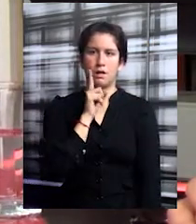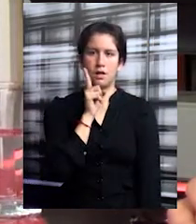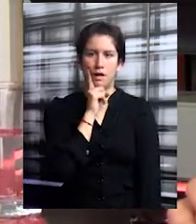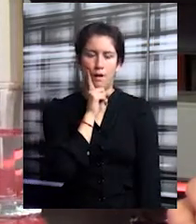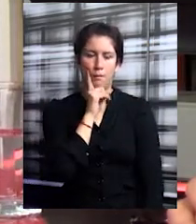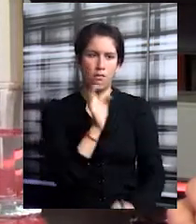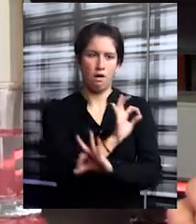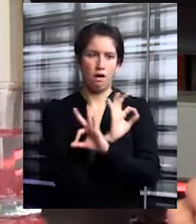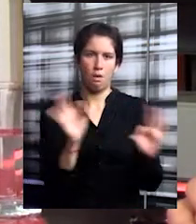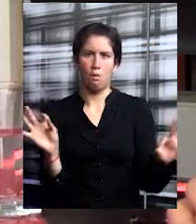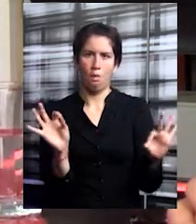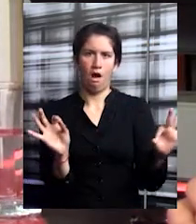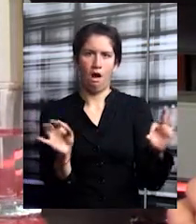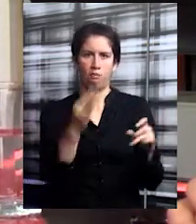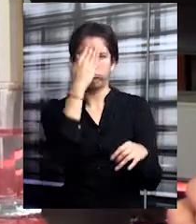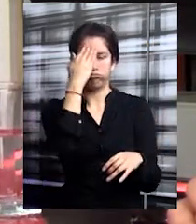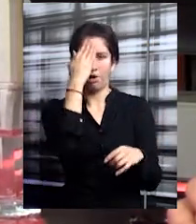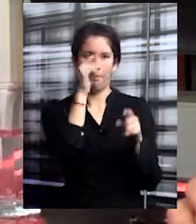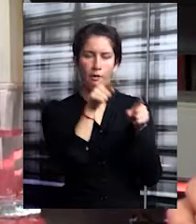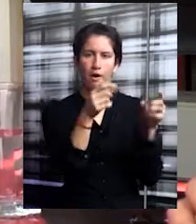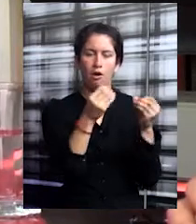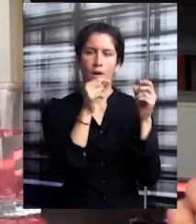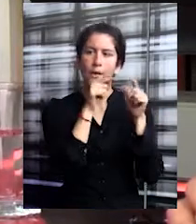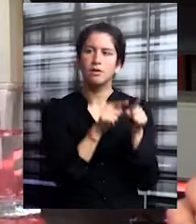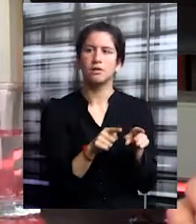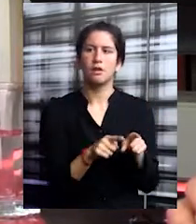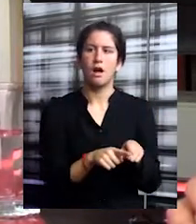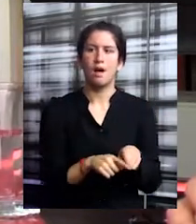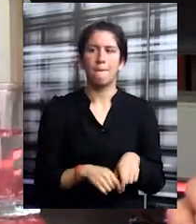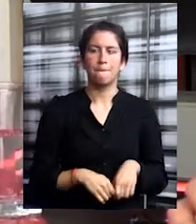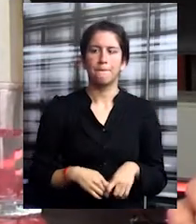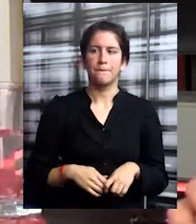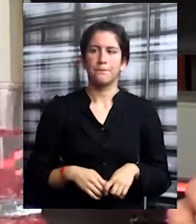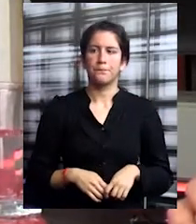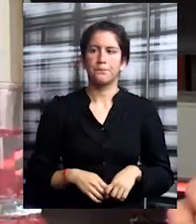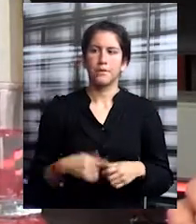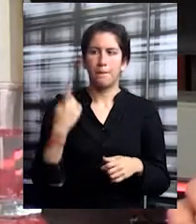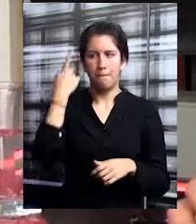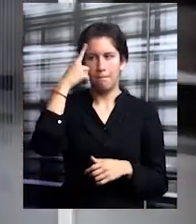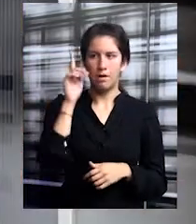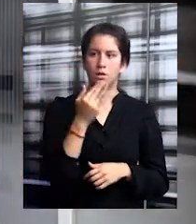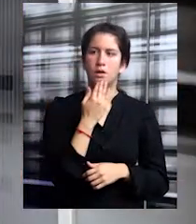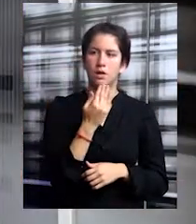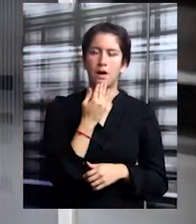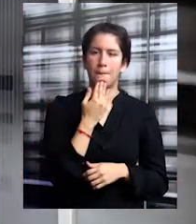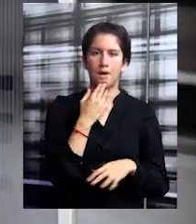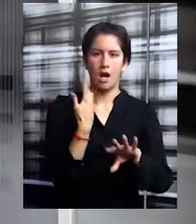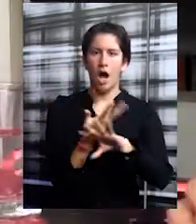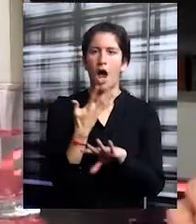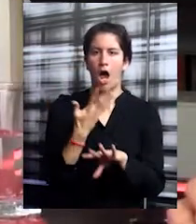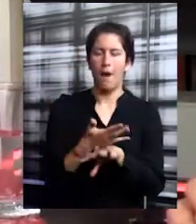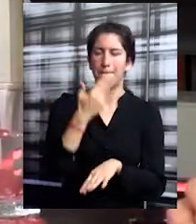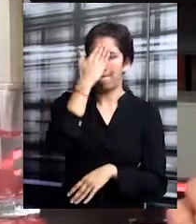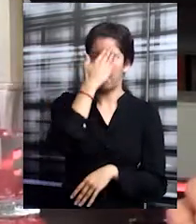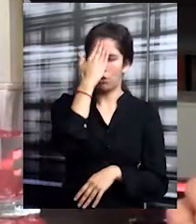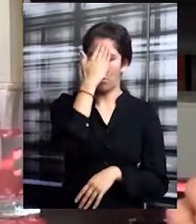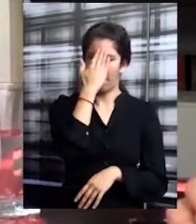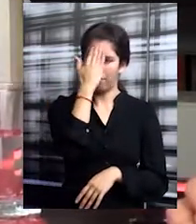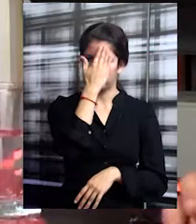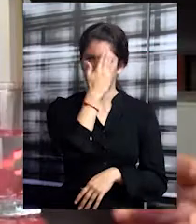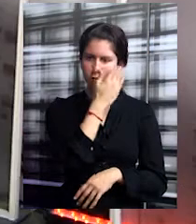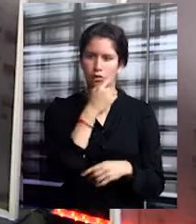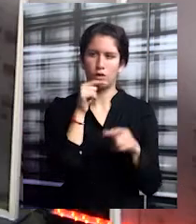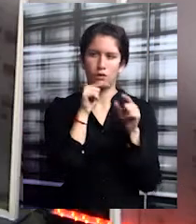que ocurre acá, e insisto que yo lo he visto a través de la noticia, que es bastante grave. Pero que también existe una preocupación respecto a situaciones que son, creo yo,